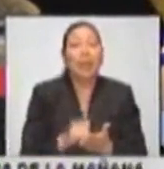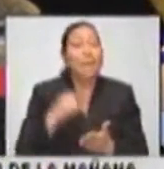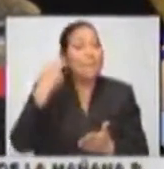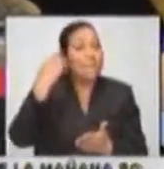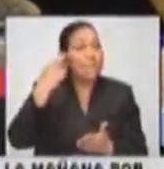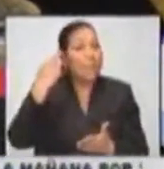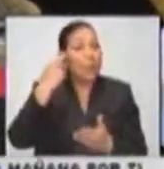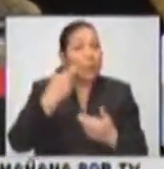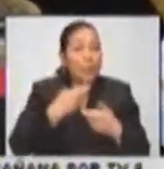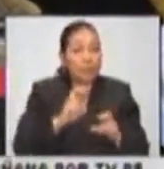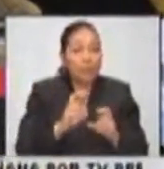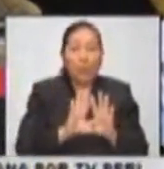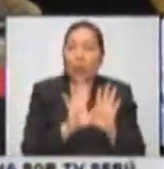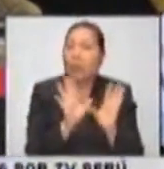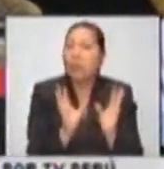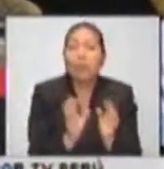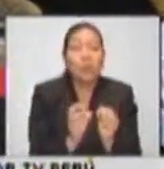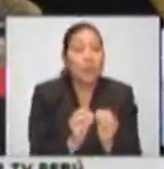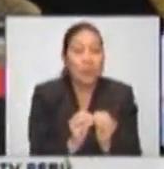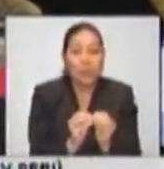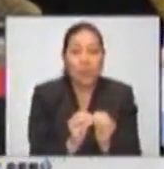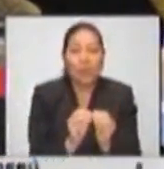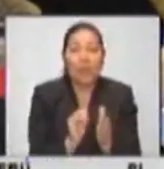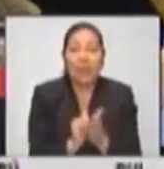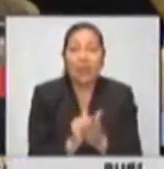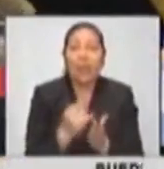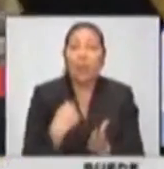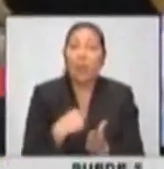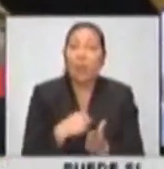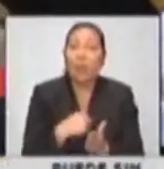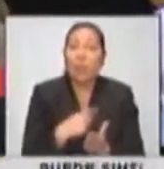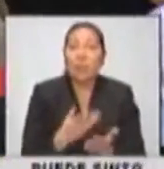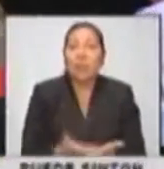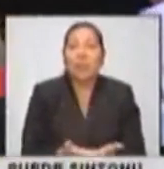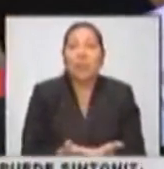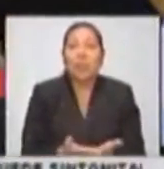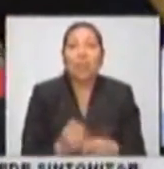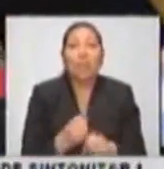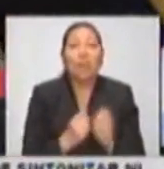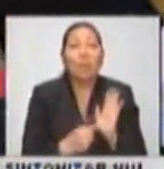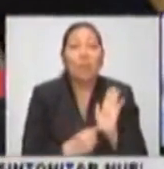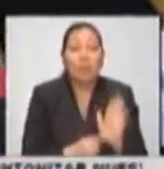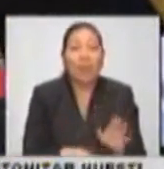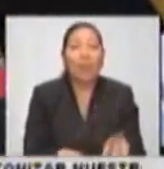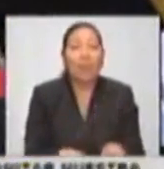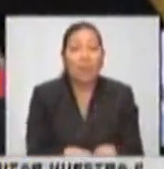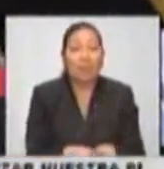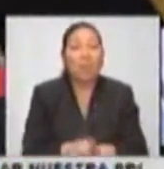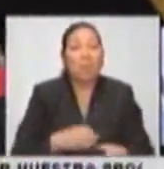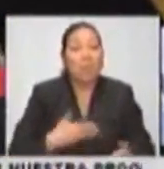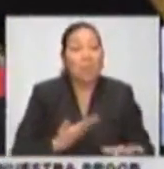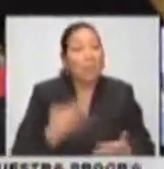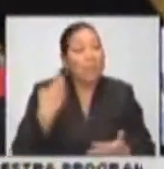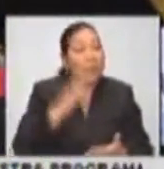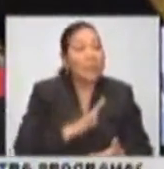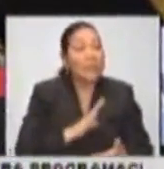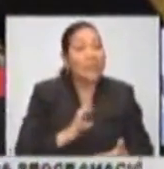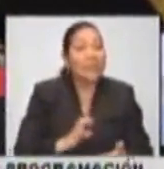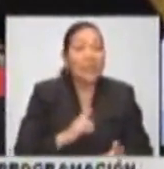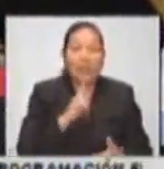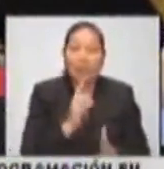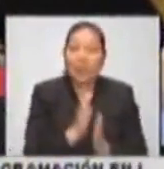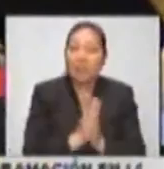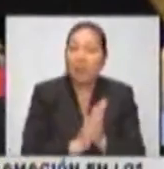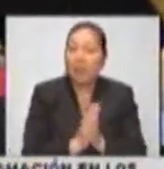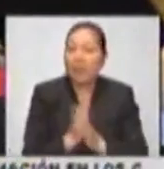políticas públicas en general y que en nuestro caso, nuestra forma de mostrarlo también es que lo podemos llevar hasta políticas de Estado. Creo que es una ventaja